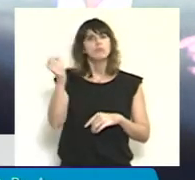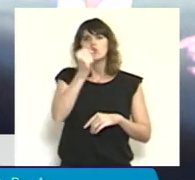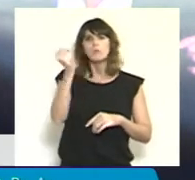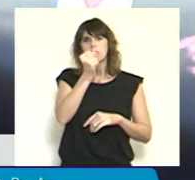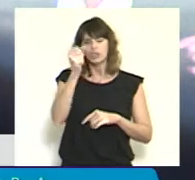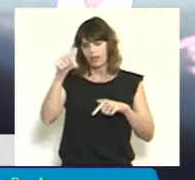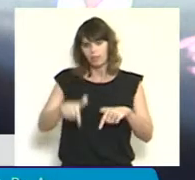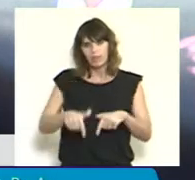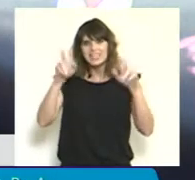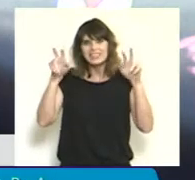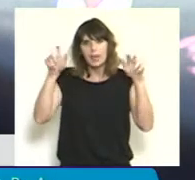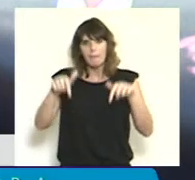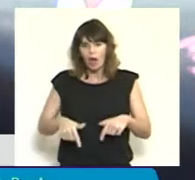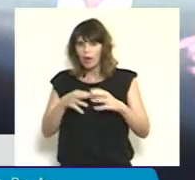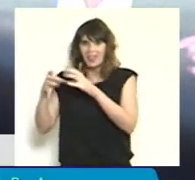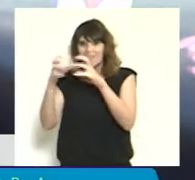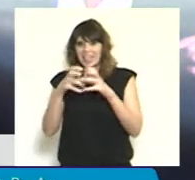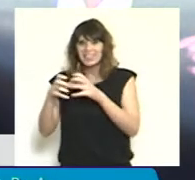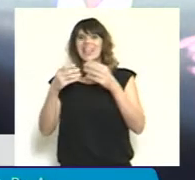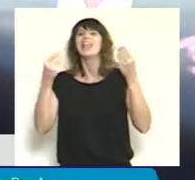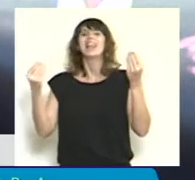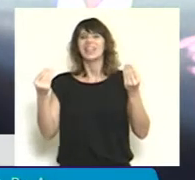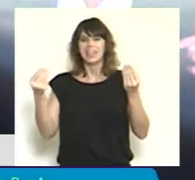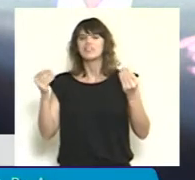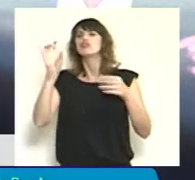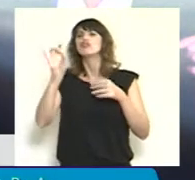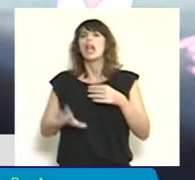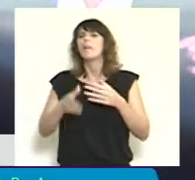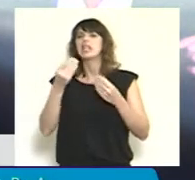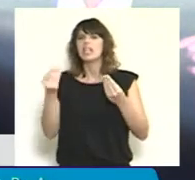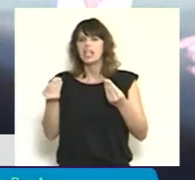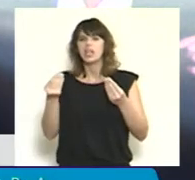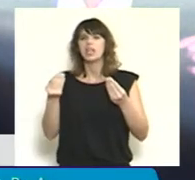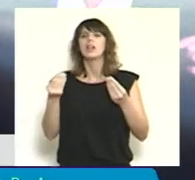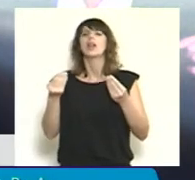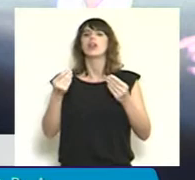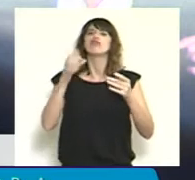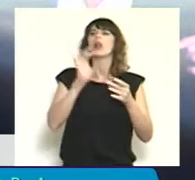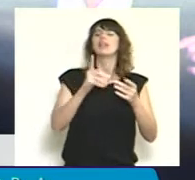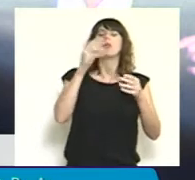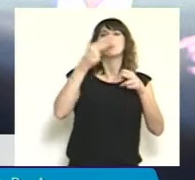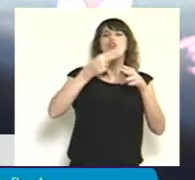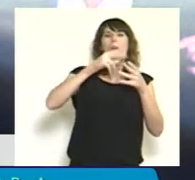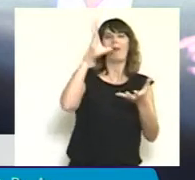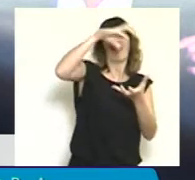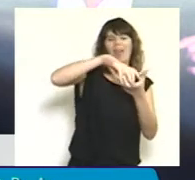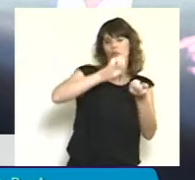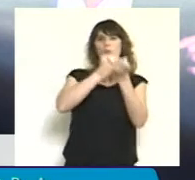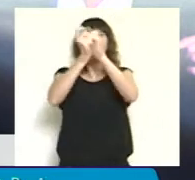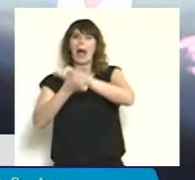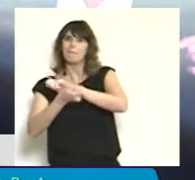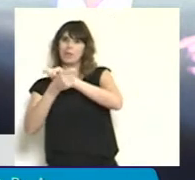estamos discutiendo que no se trata solamente de pasar de una nominación a otra, sino de